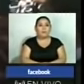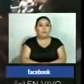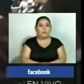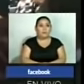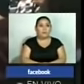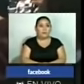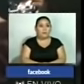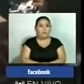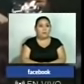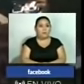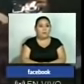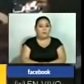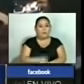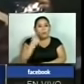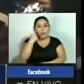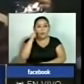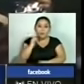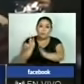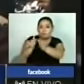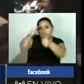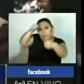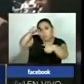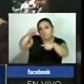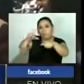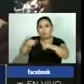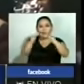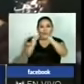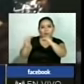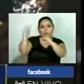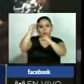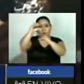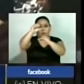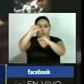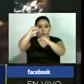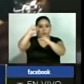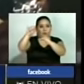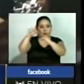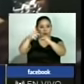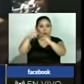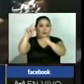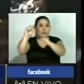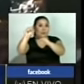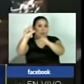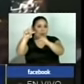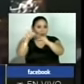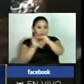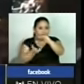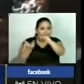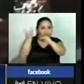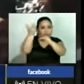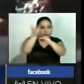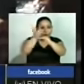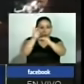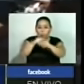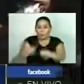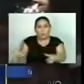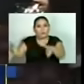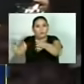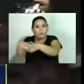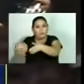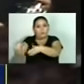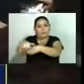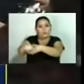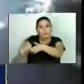aprobar los lineamientos que pidió la Sala de lo Constitucional para que, en vez de que no sea solo una orden ejecutiva, sino que